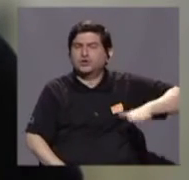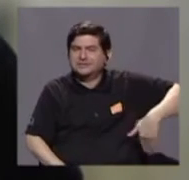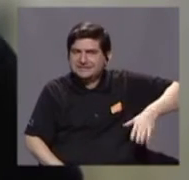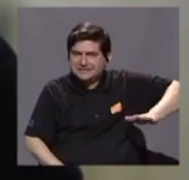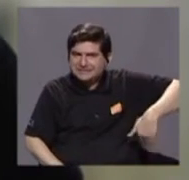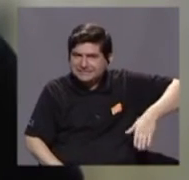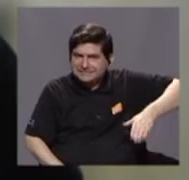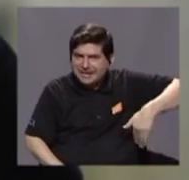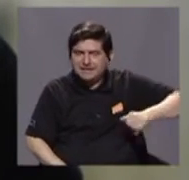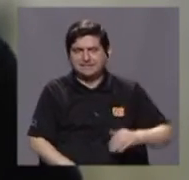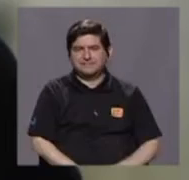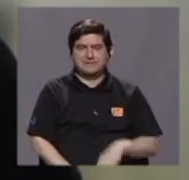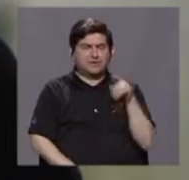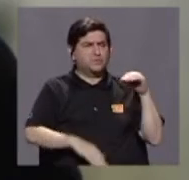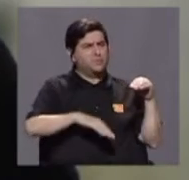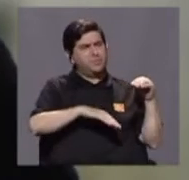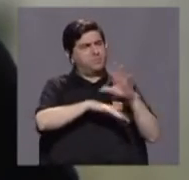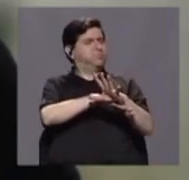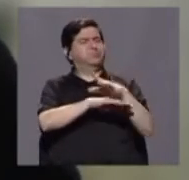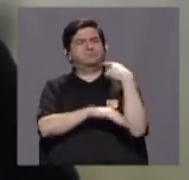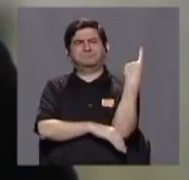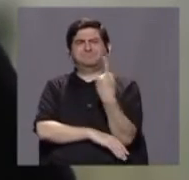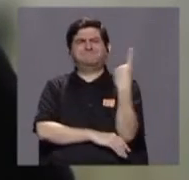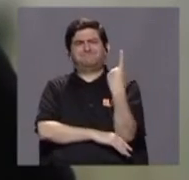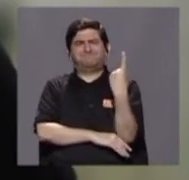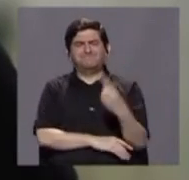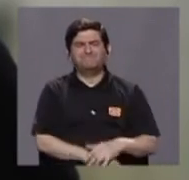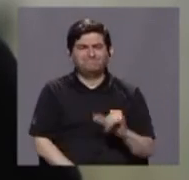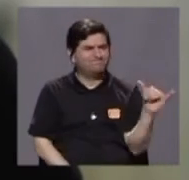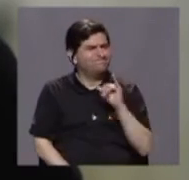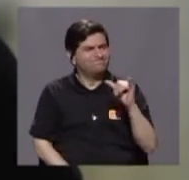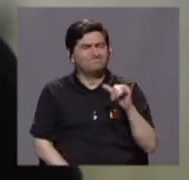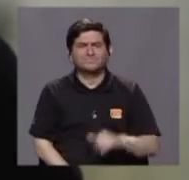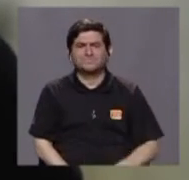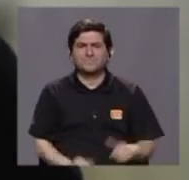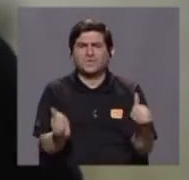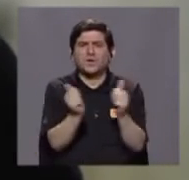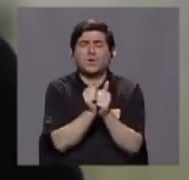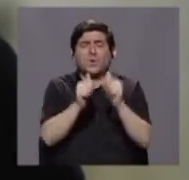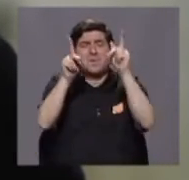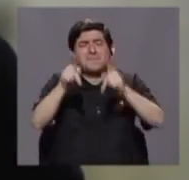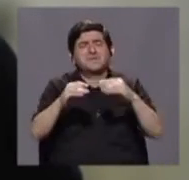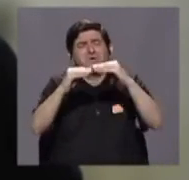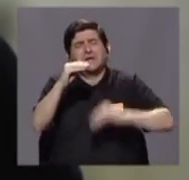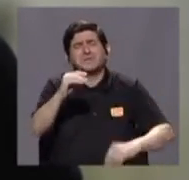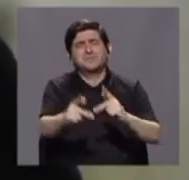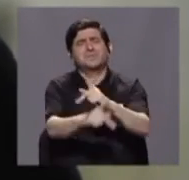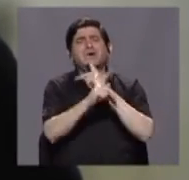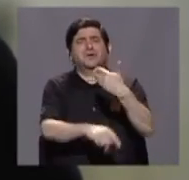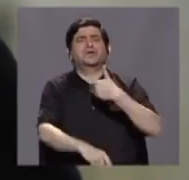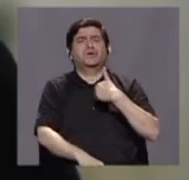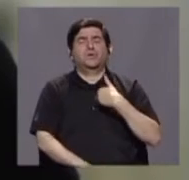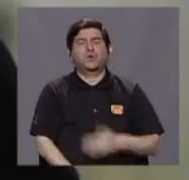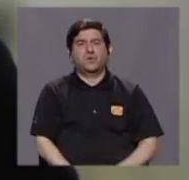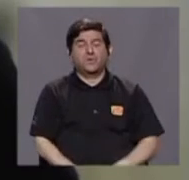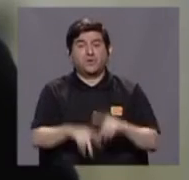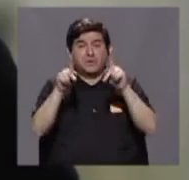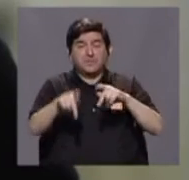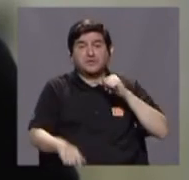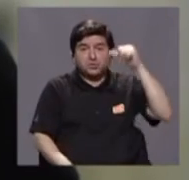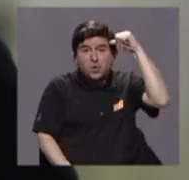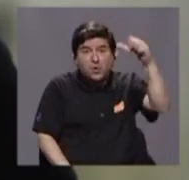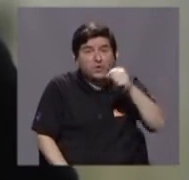y esto ha sido siempre pasa igual con los menos protegidos, que en este caso eran los